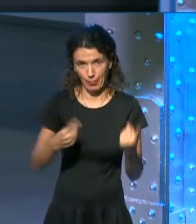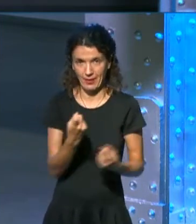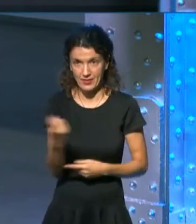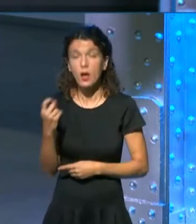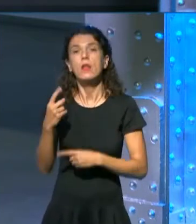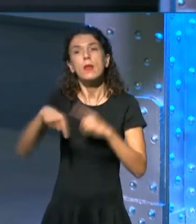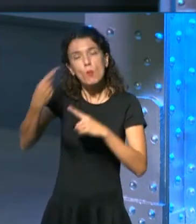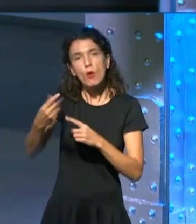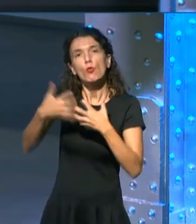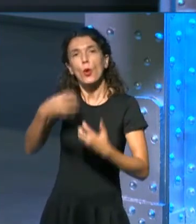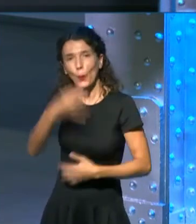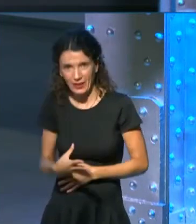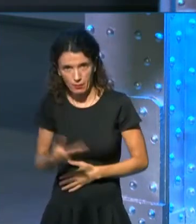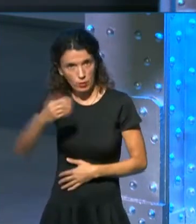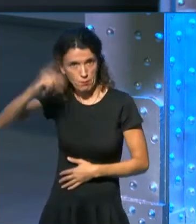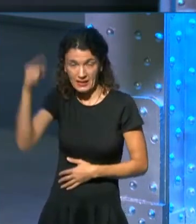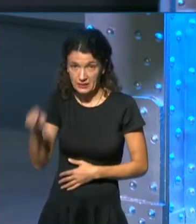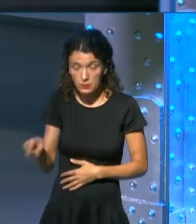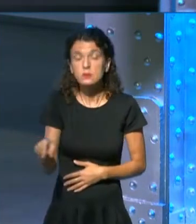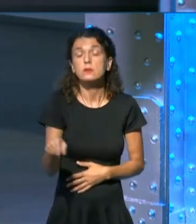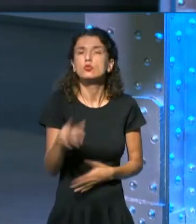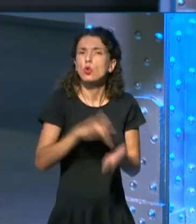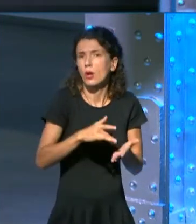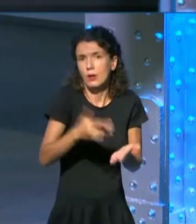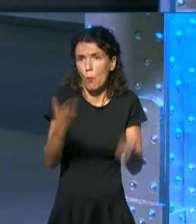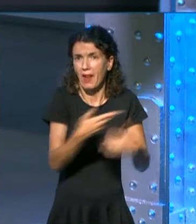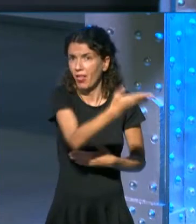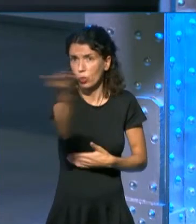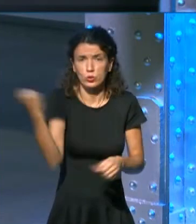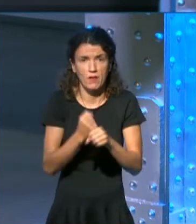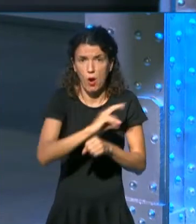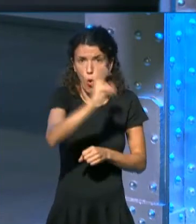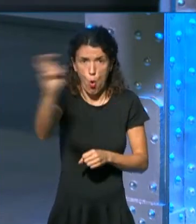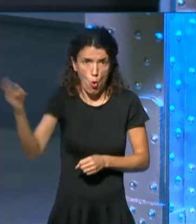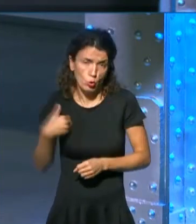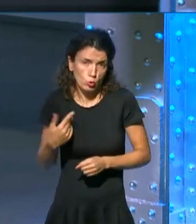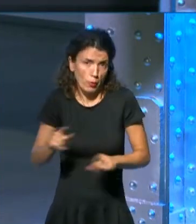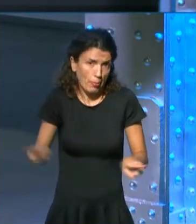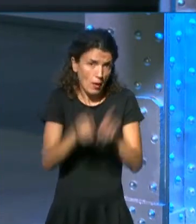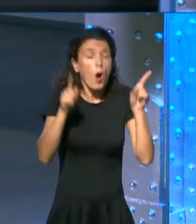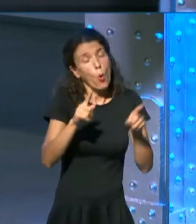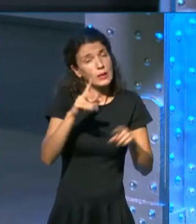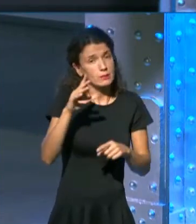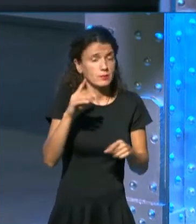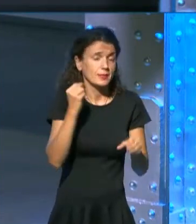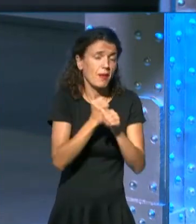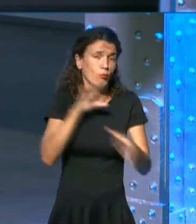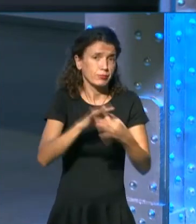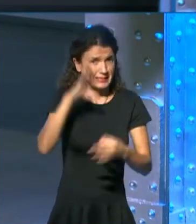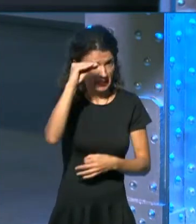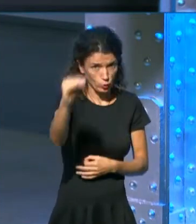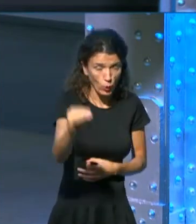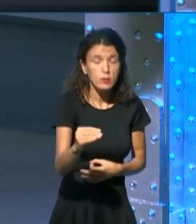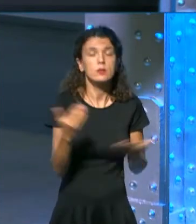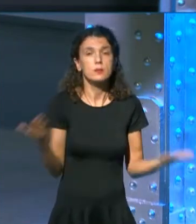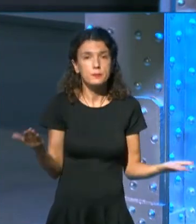funcionen bien. Y como os digo, con esto ocurre con cualquier trabajo de naturaleza intelectual. ¿Y